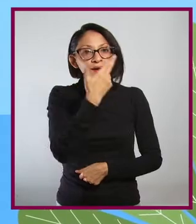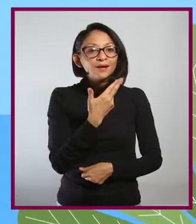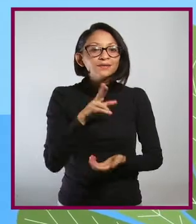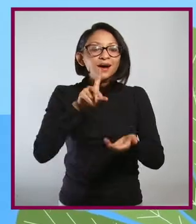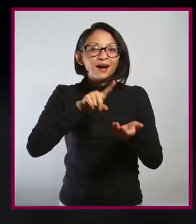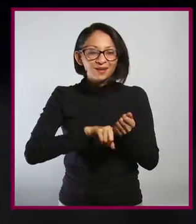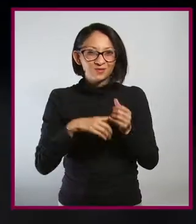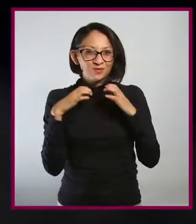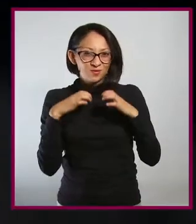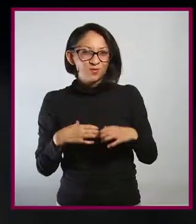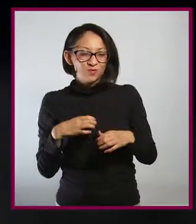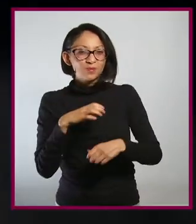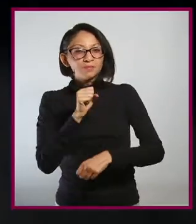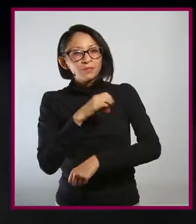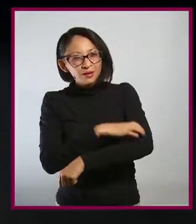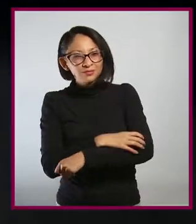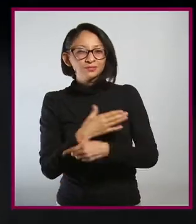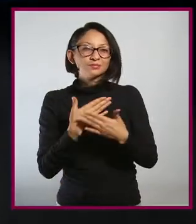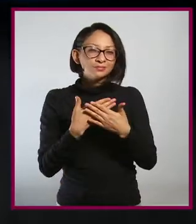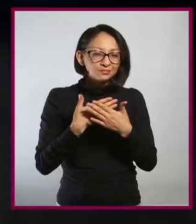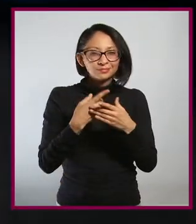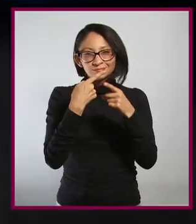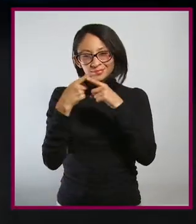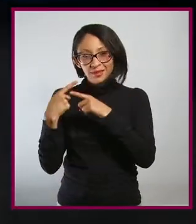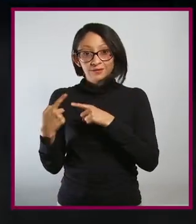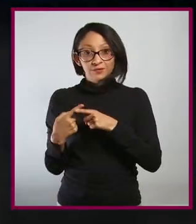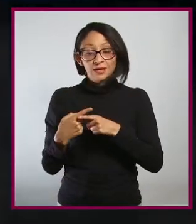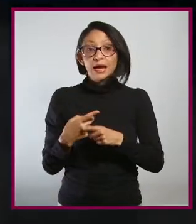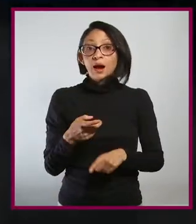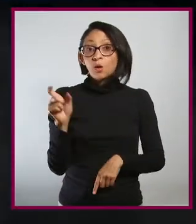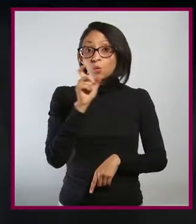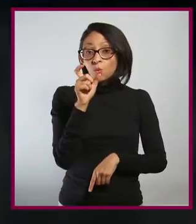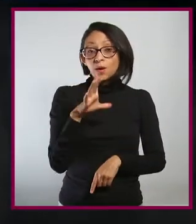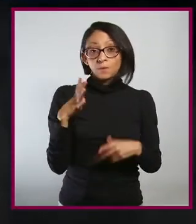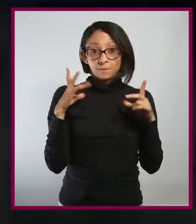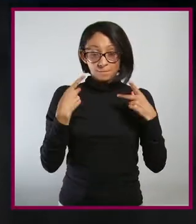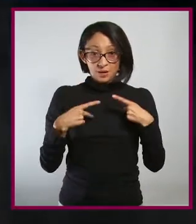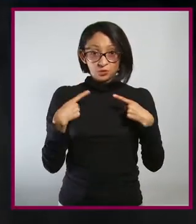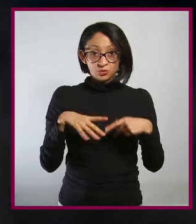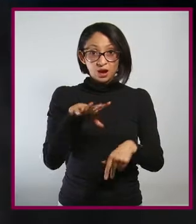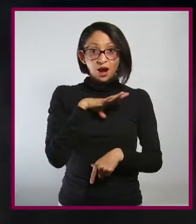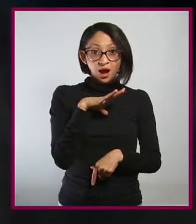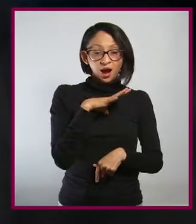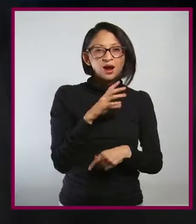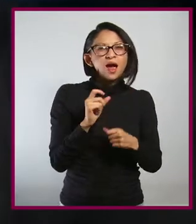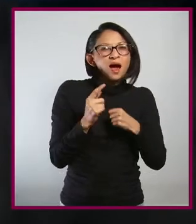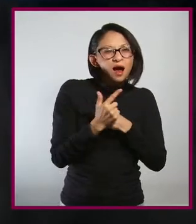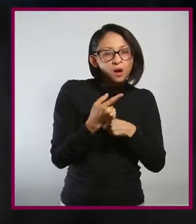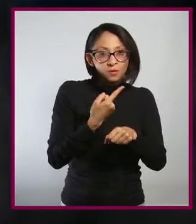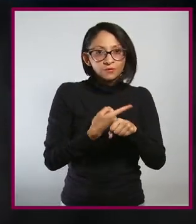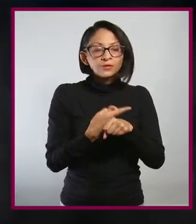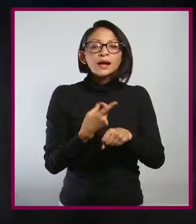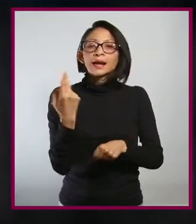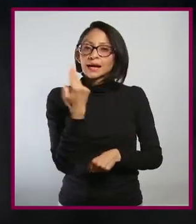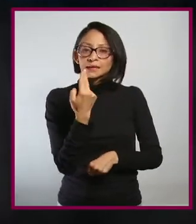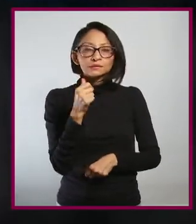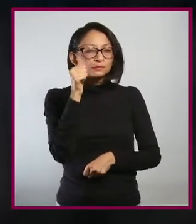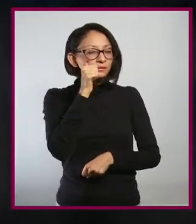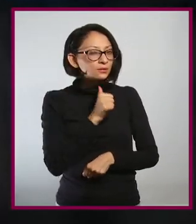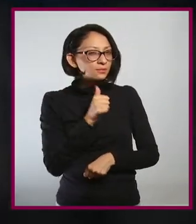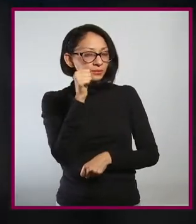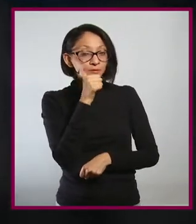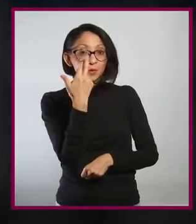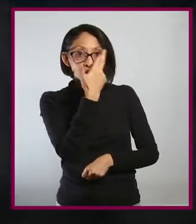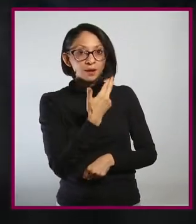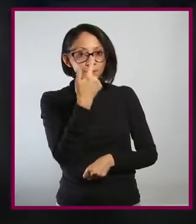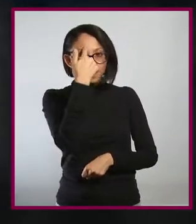sus signos. Y para quienes ya sufren de algún padecimiento, monitorear los signos vitales es un ejercicio constante que permite la observación